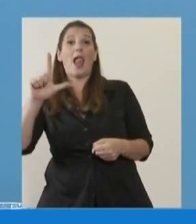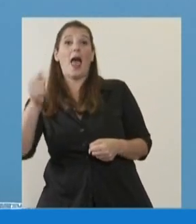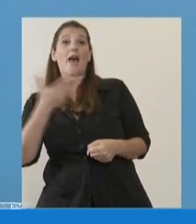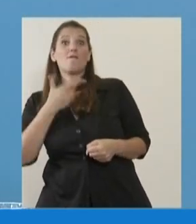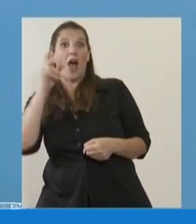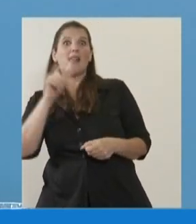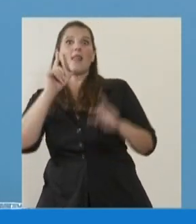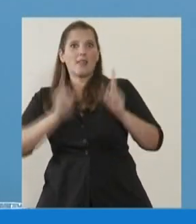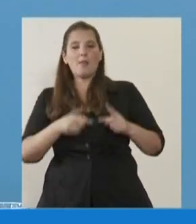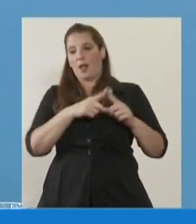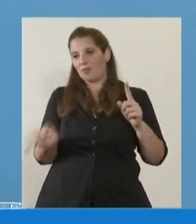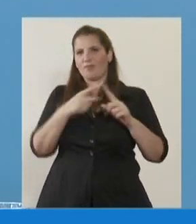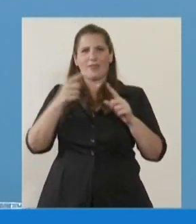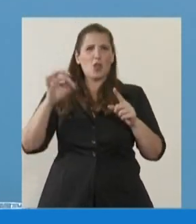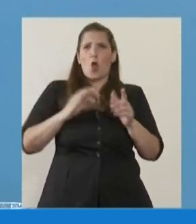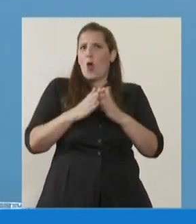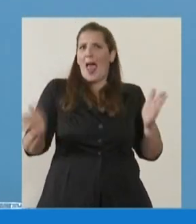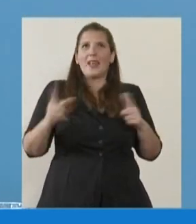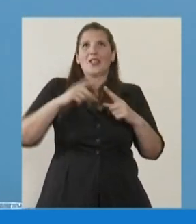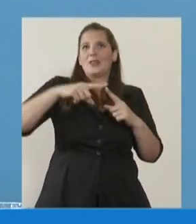mantener durante todo el año, ¿sí?